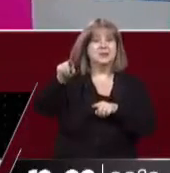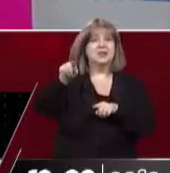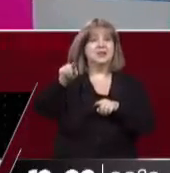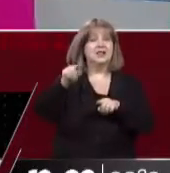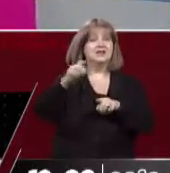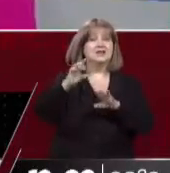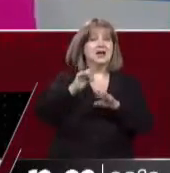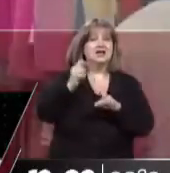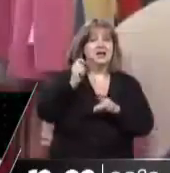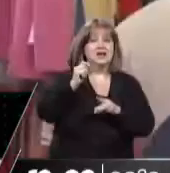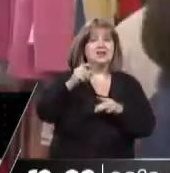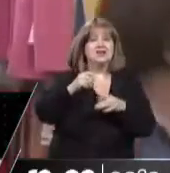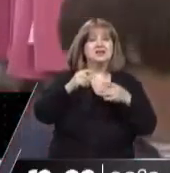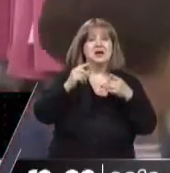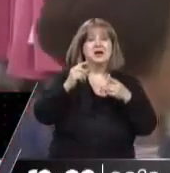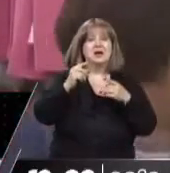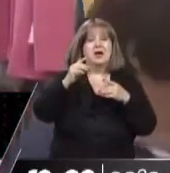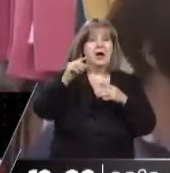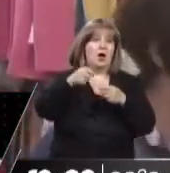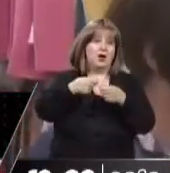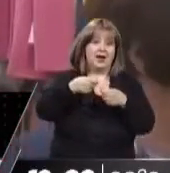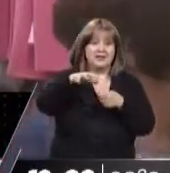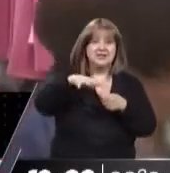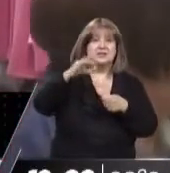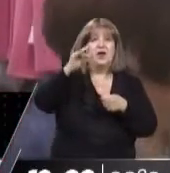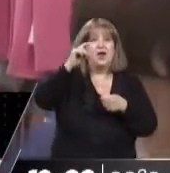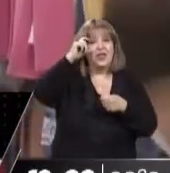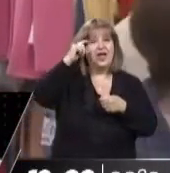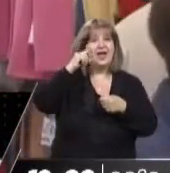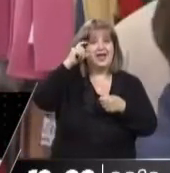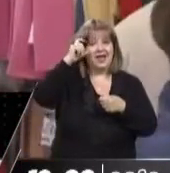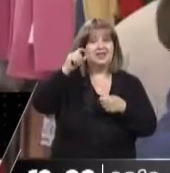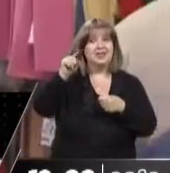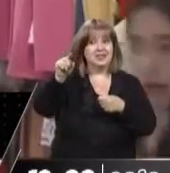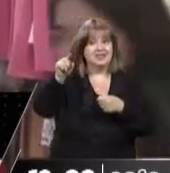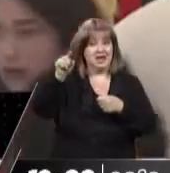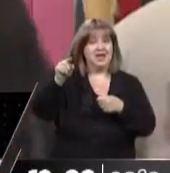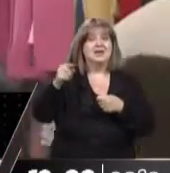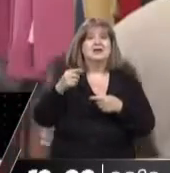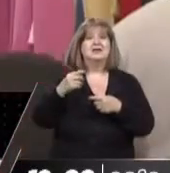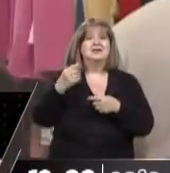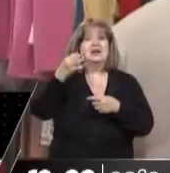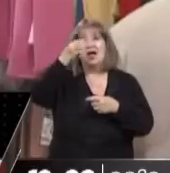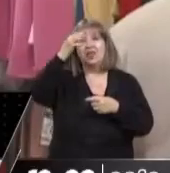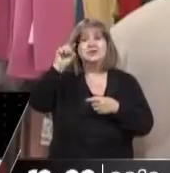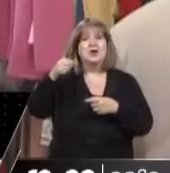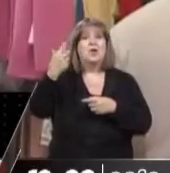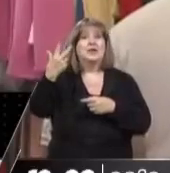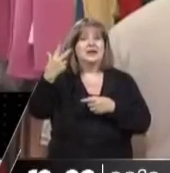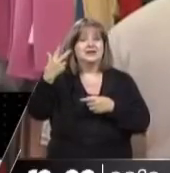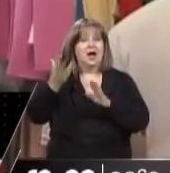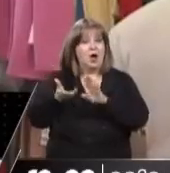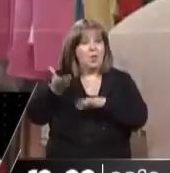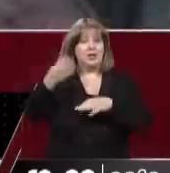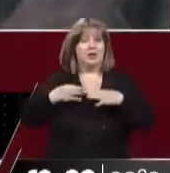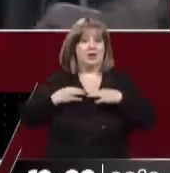DEIE, que es quien mide los índices locales en nuestra provincia, el rubro indumentaria es el que más aumentó con el 12,3% y en